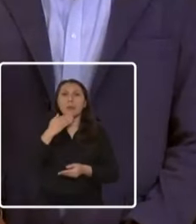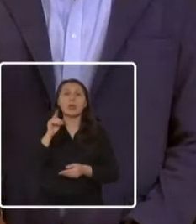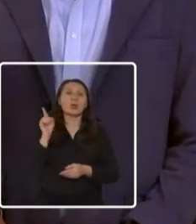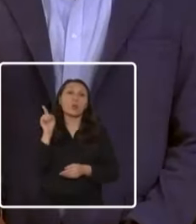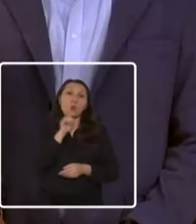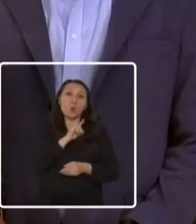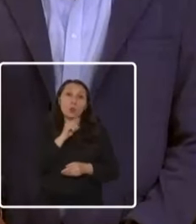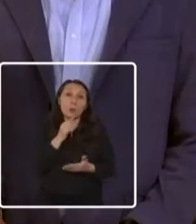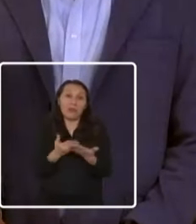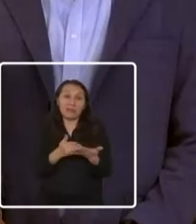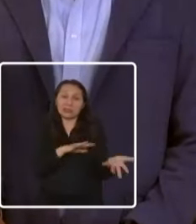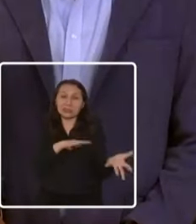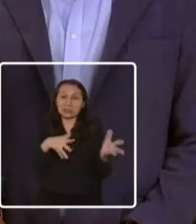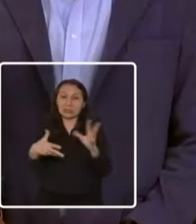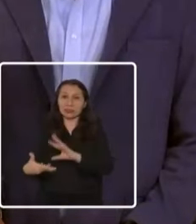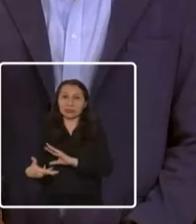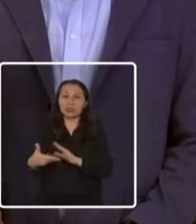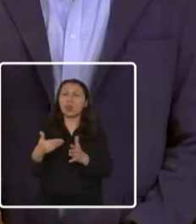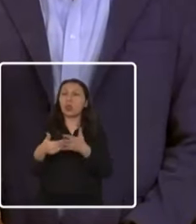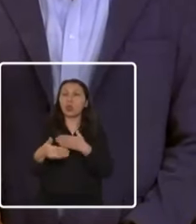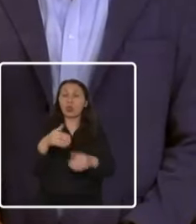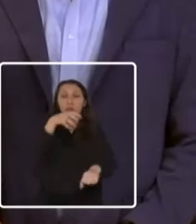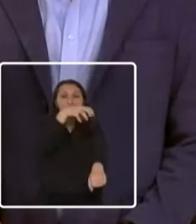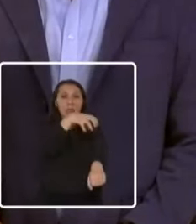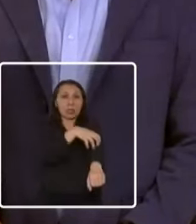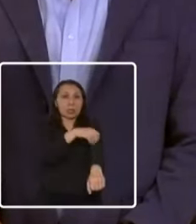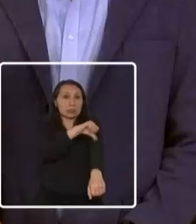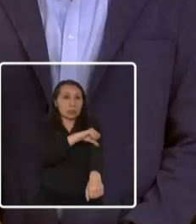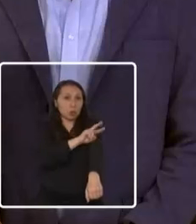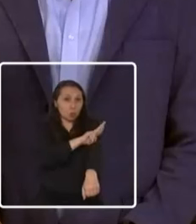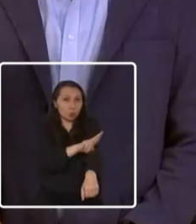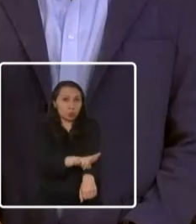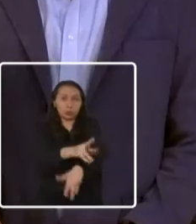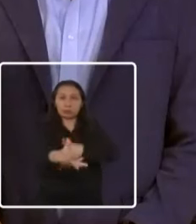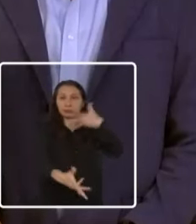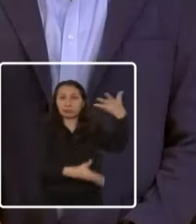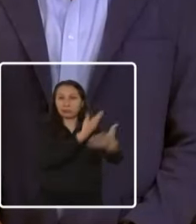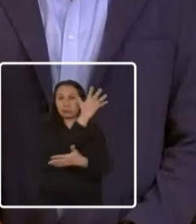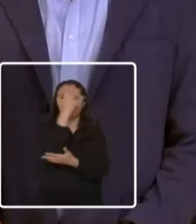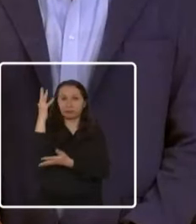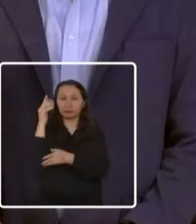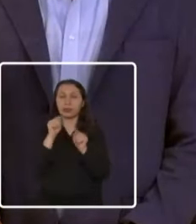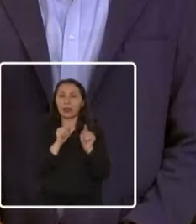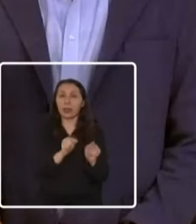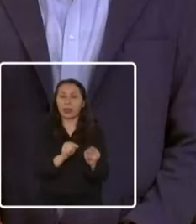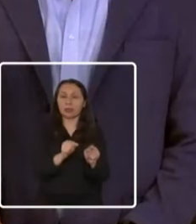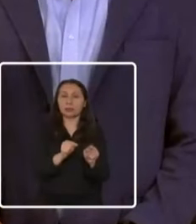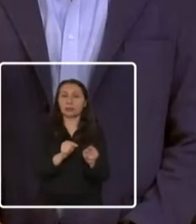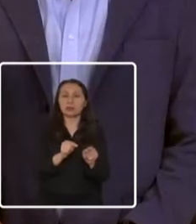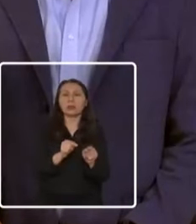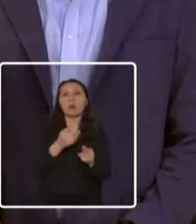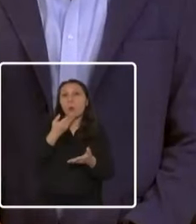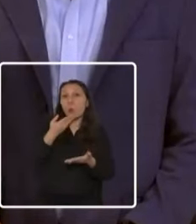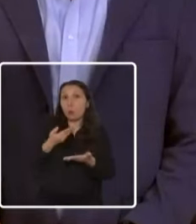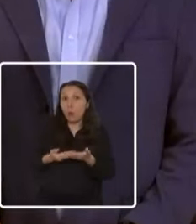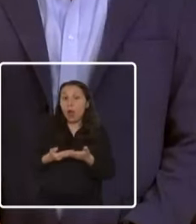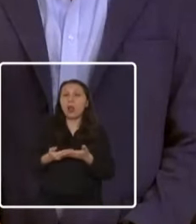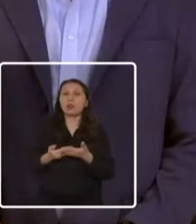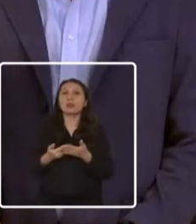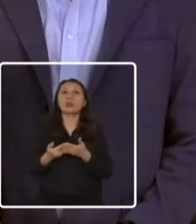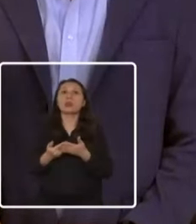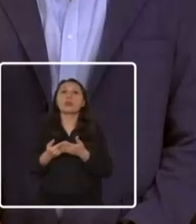de del último desastre en las regiones del centro sur con incendios forestales, que a medida que